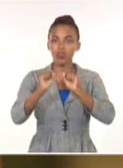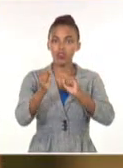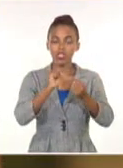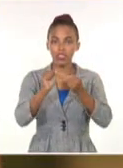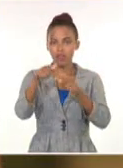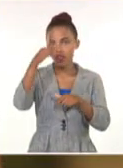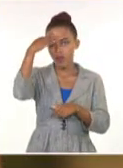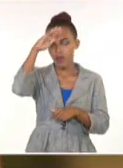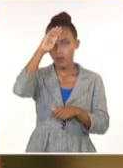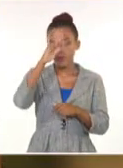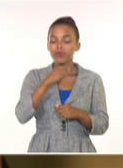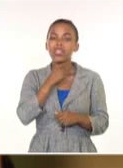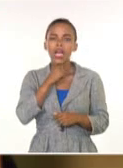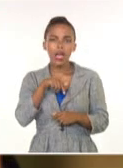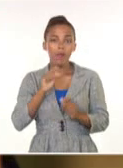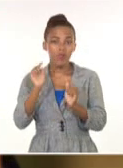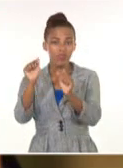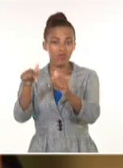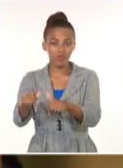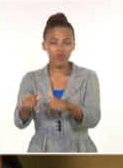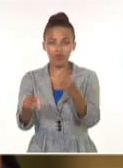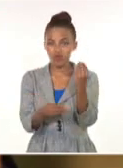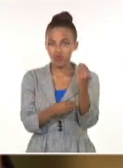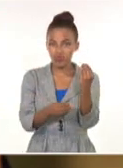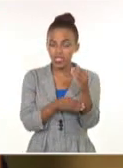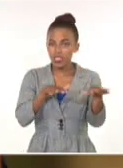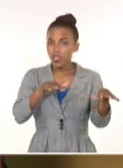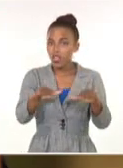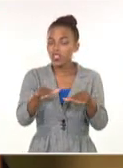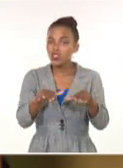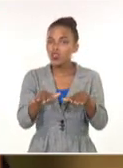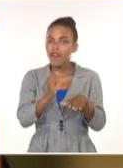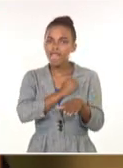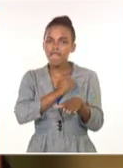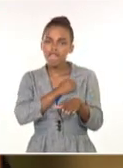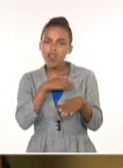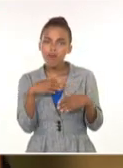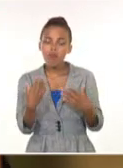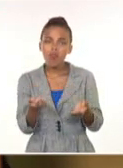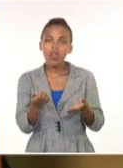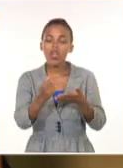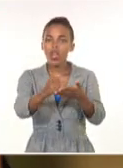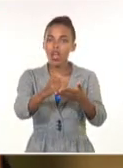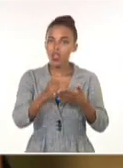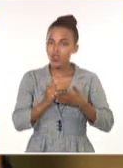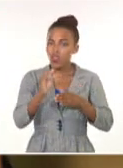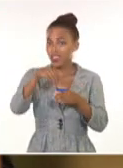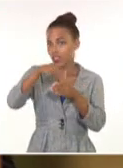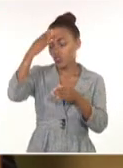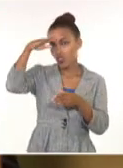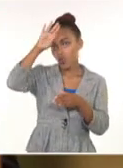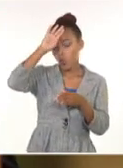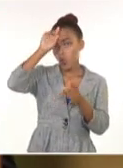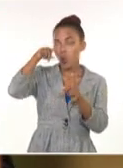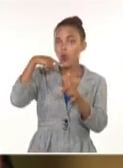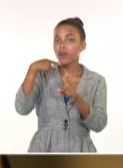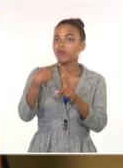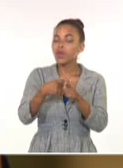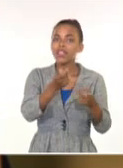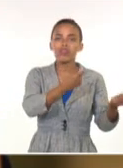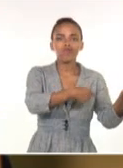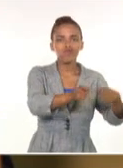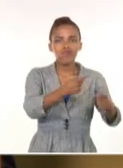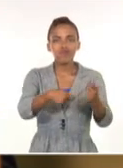las inversiones en esas áreas, no solo buscamos satisfacer la demanda interna, sino también mejorar las capacidades exportadoras del